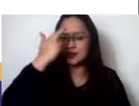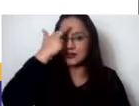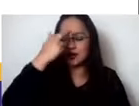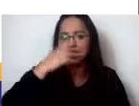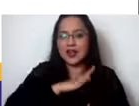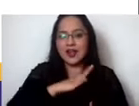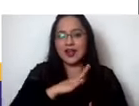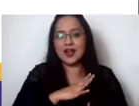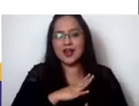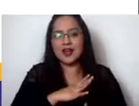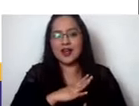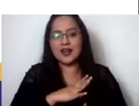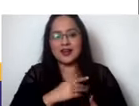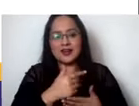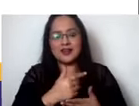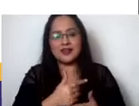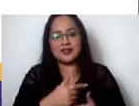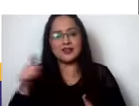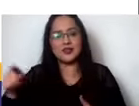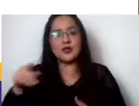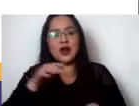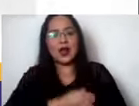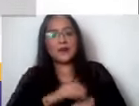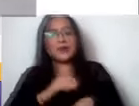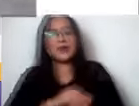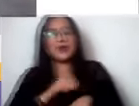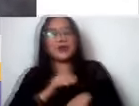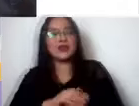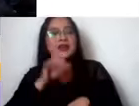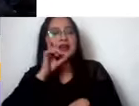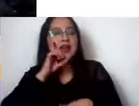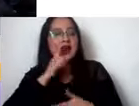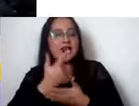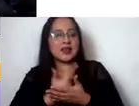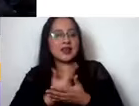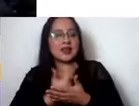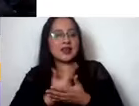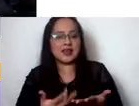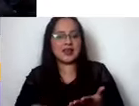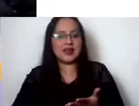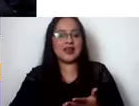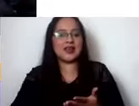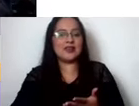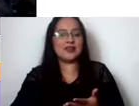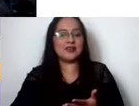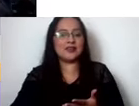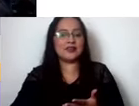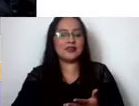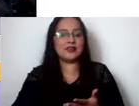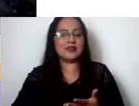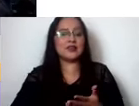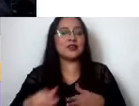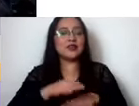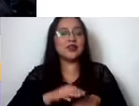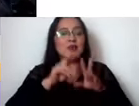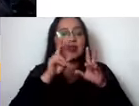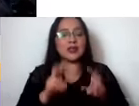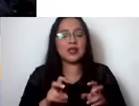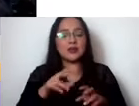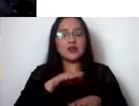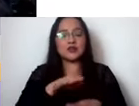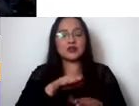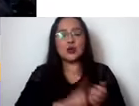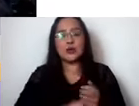lista tu amiga te pasó la lista. Sí, de la bibliografía, de los temas que tenías que